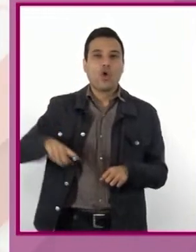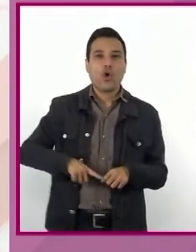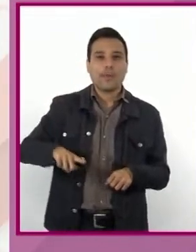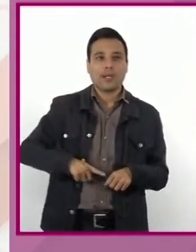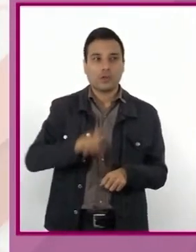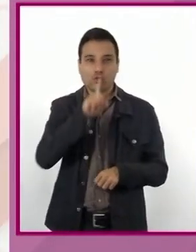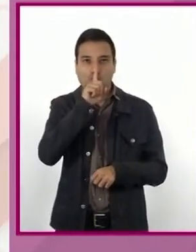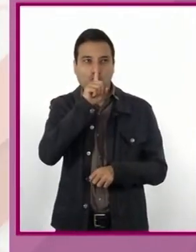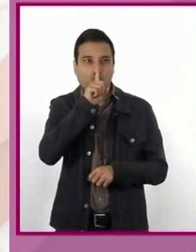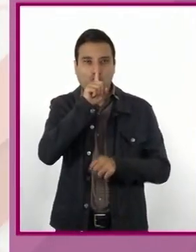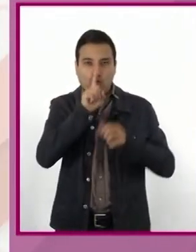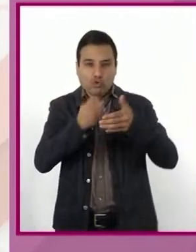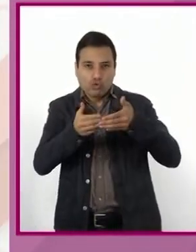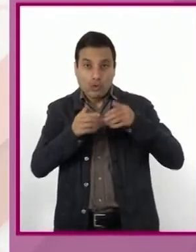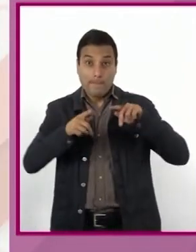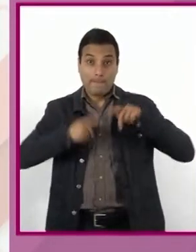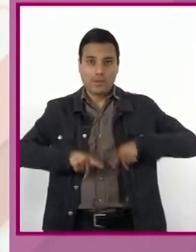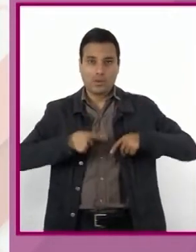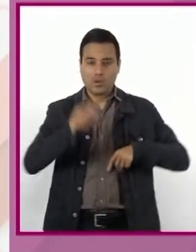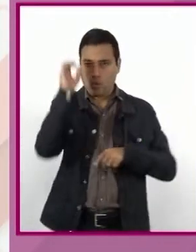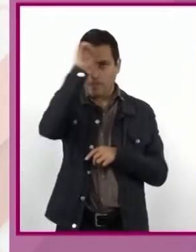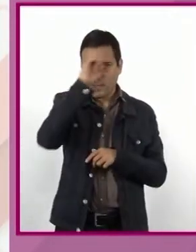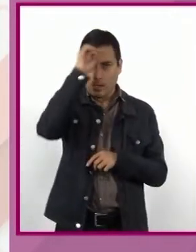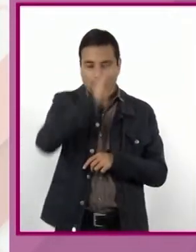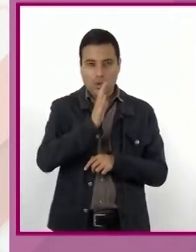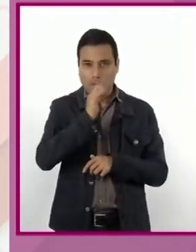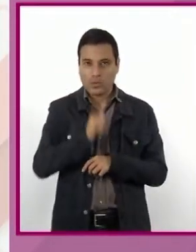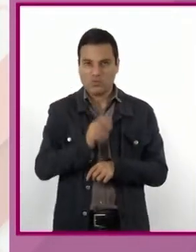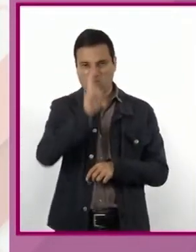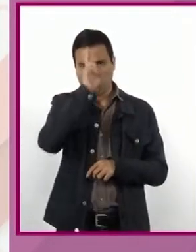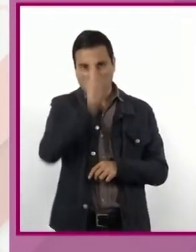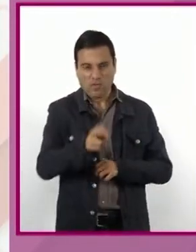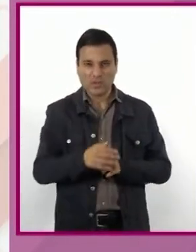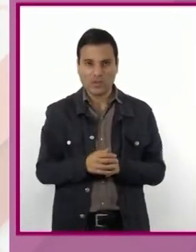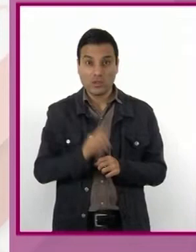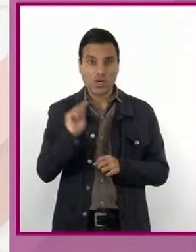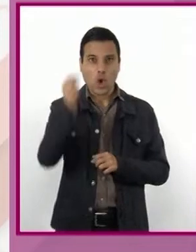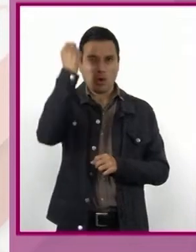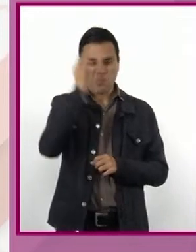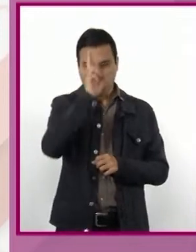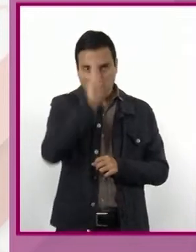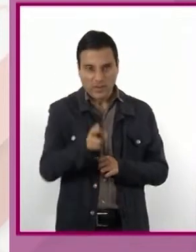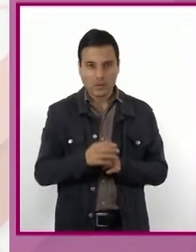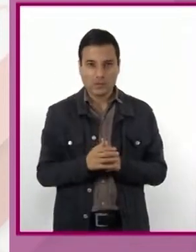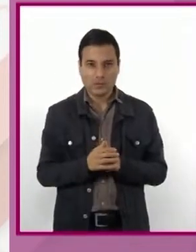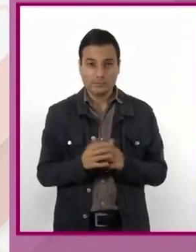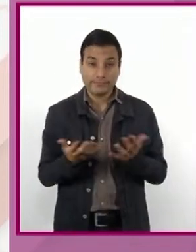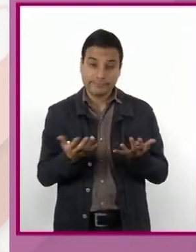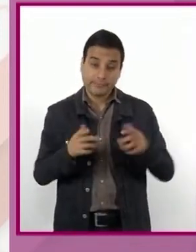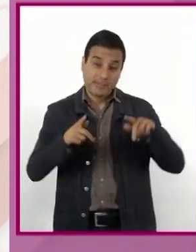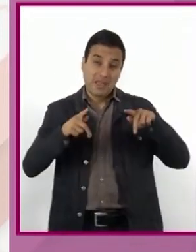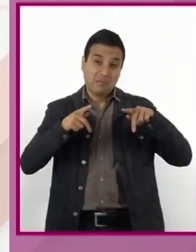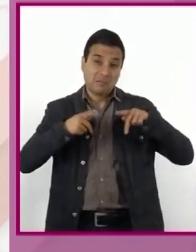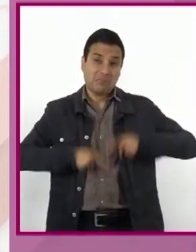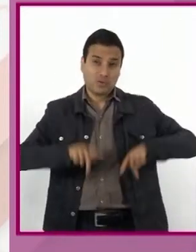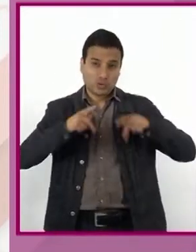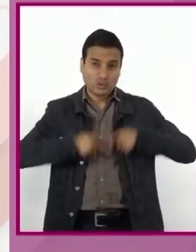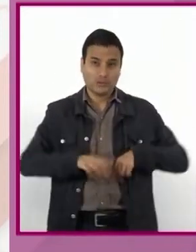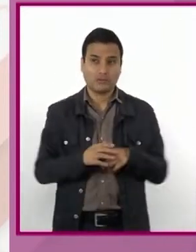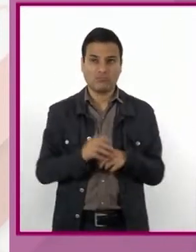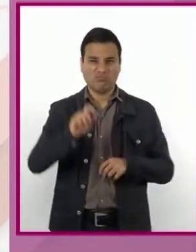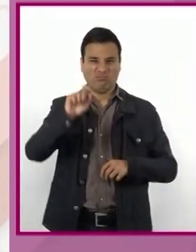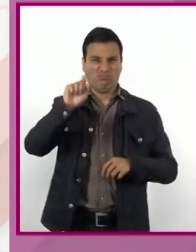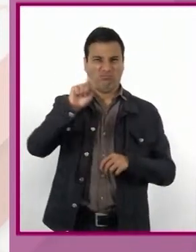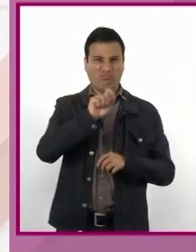miedo. La libertad de expresión, todo, incluso la tecnología. Solo las personas con alto rango en